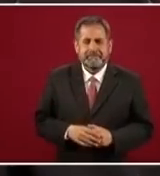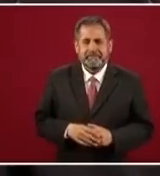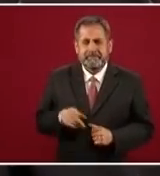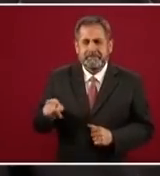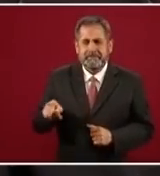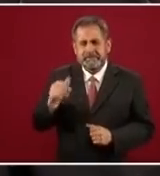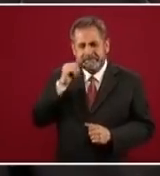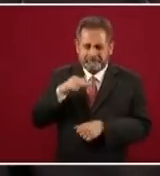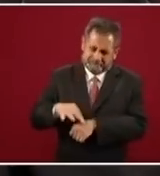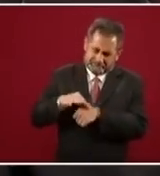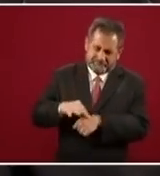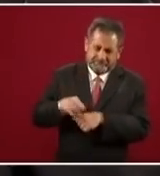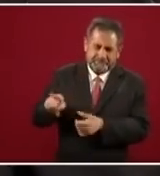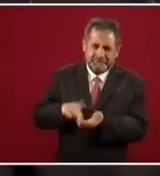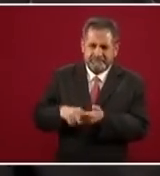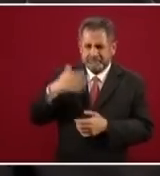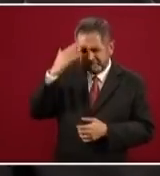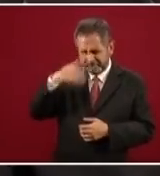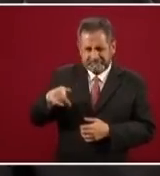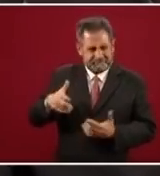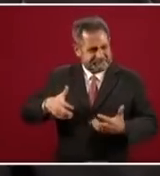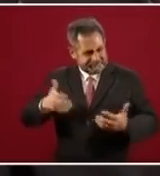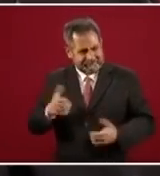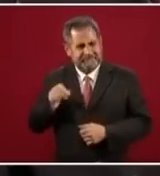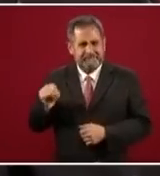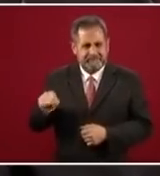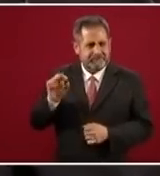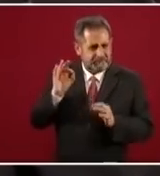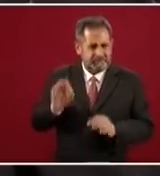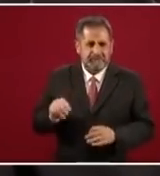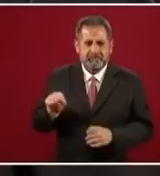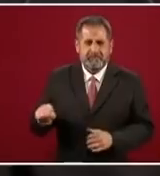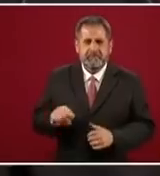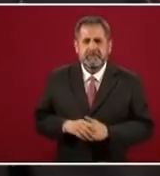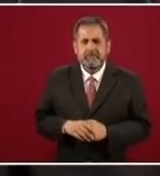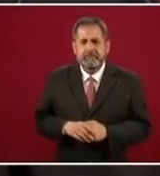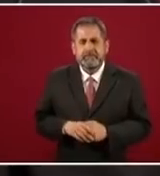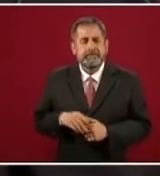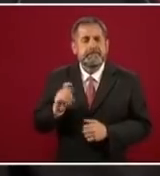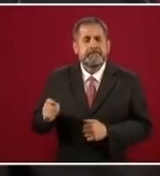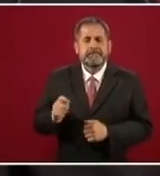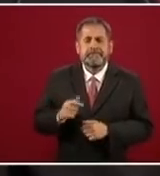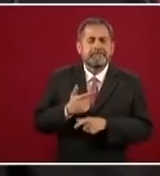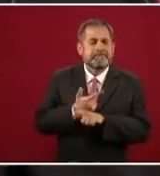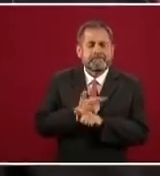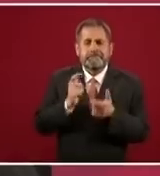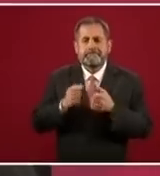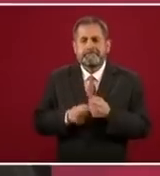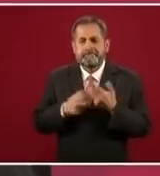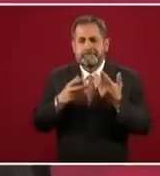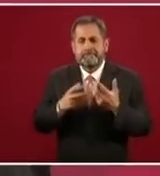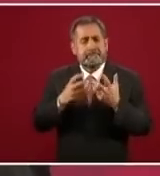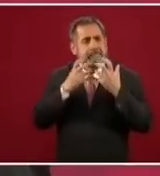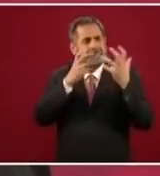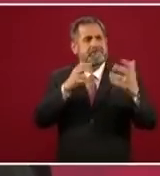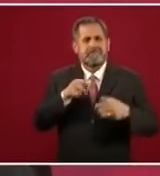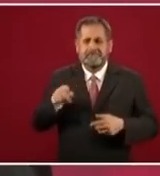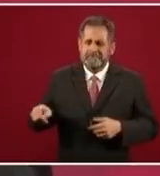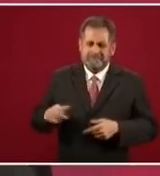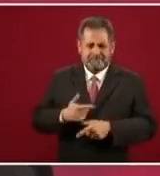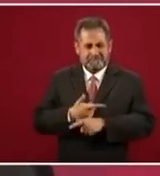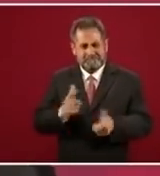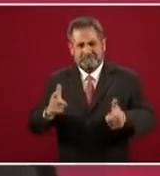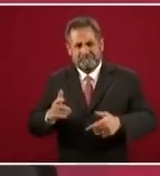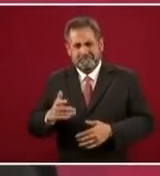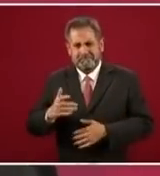lo ha experimentado, lo ha llevado a la práctica, que la libertad no se implora,